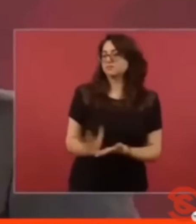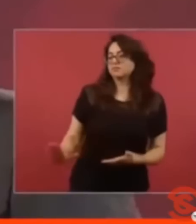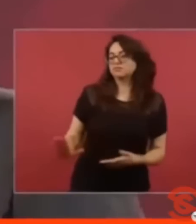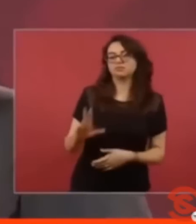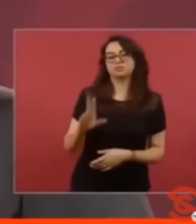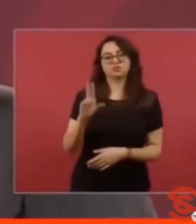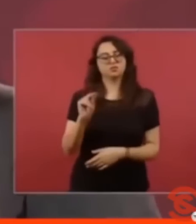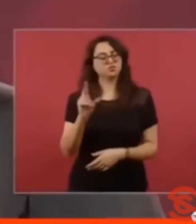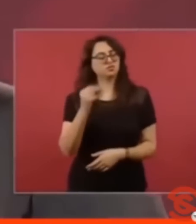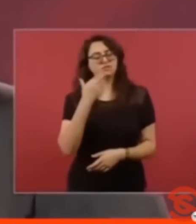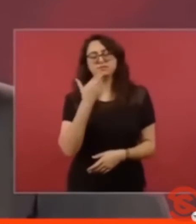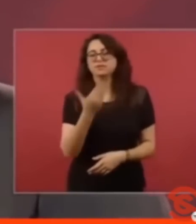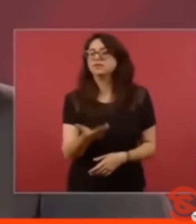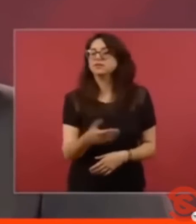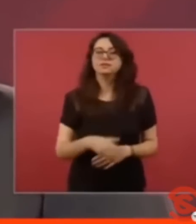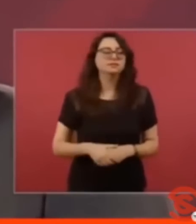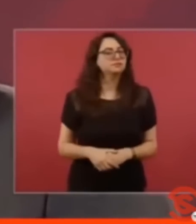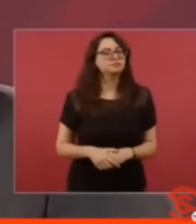marginar.